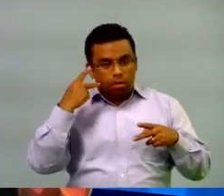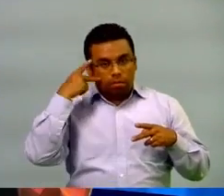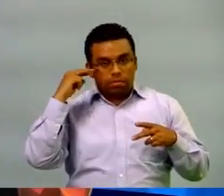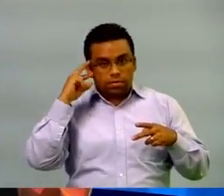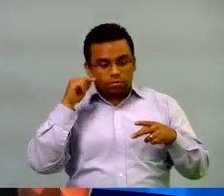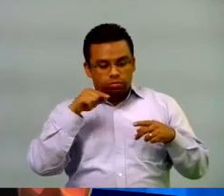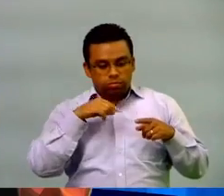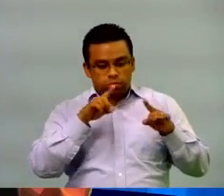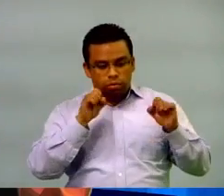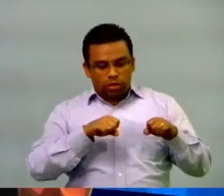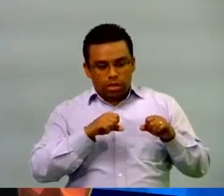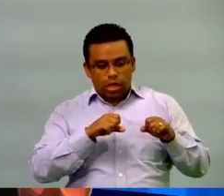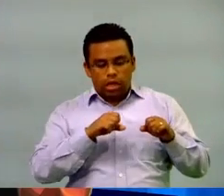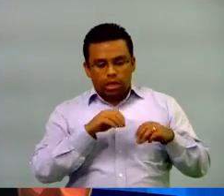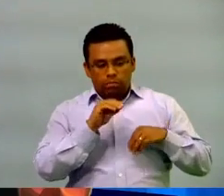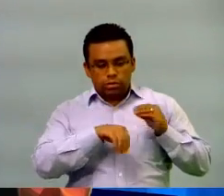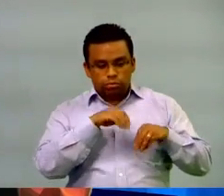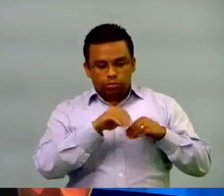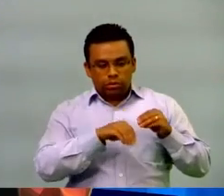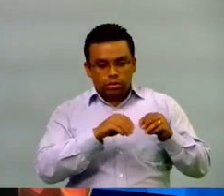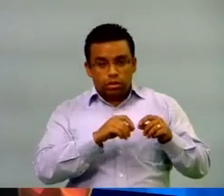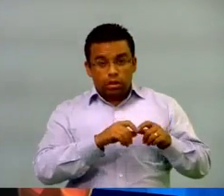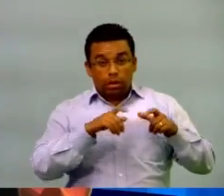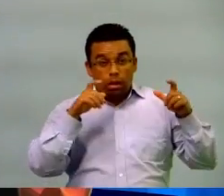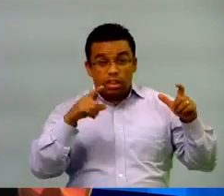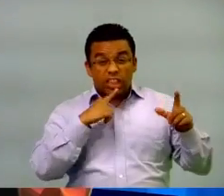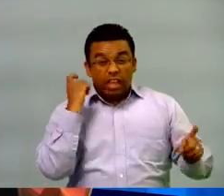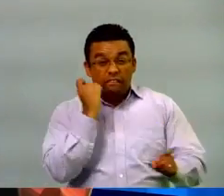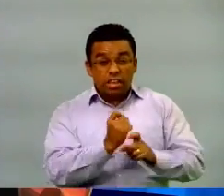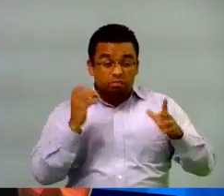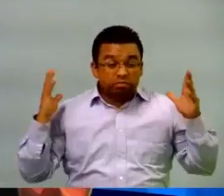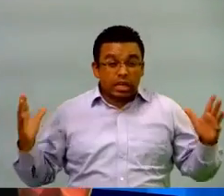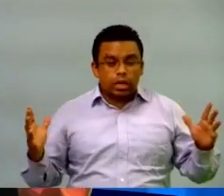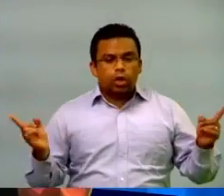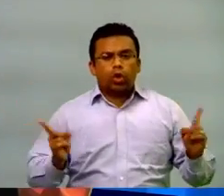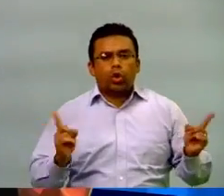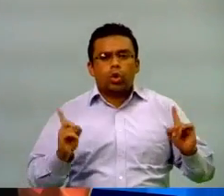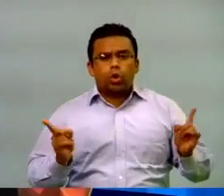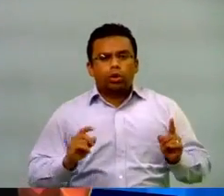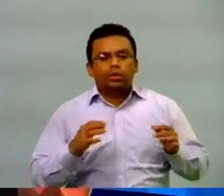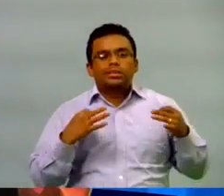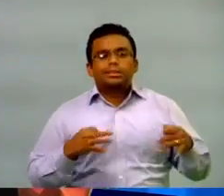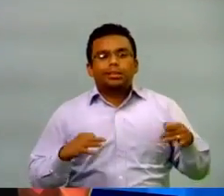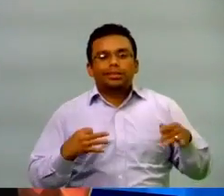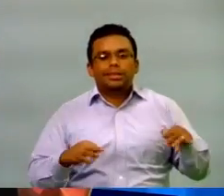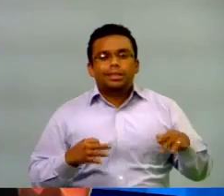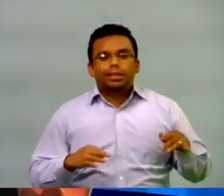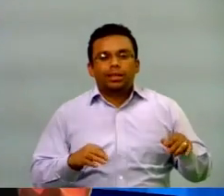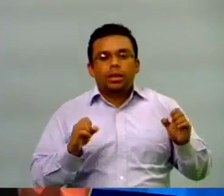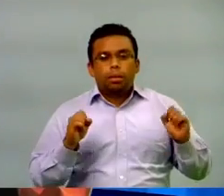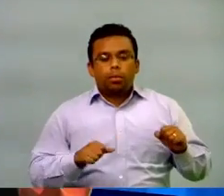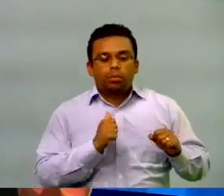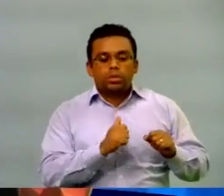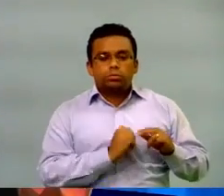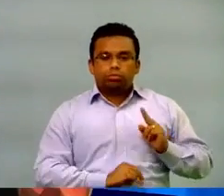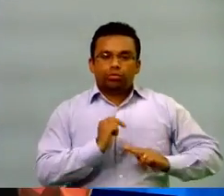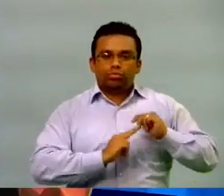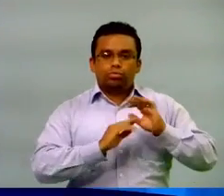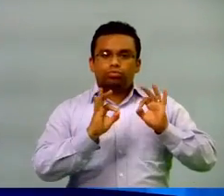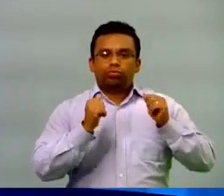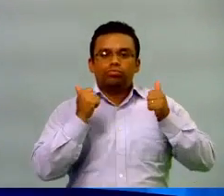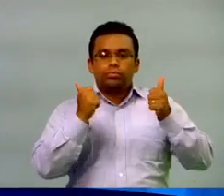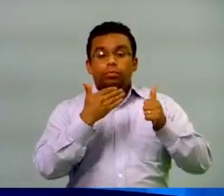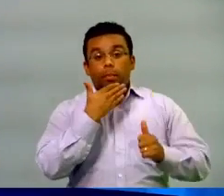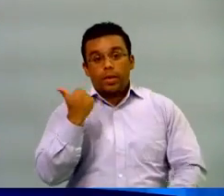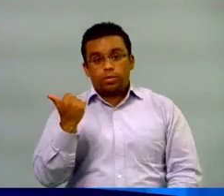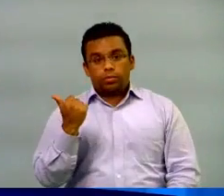decía ahorita, de construir cosas gigantescas, él puede ir construyendo, puede ir valorando o mejorando sus desempeños.